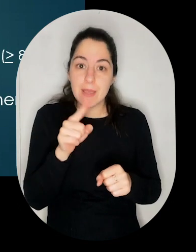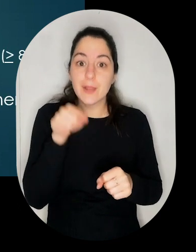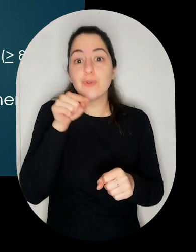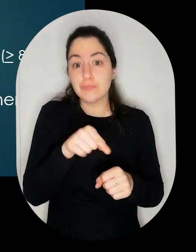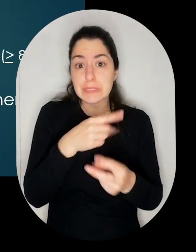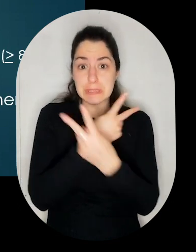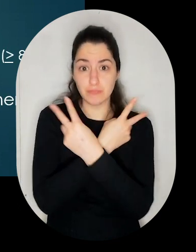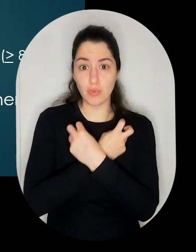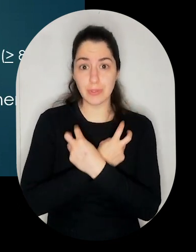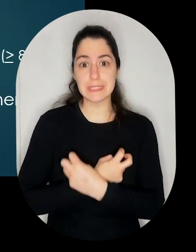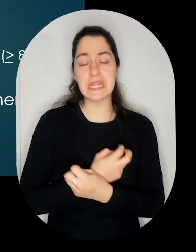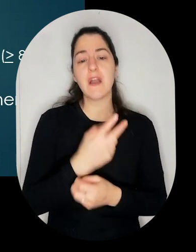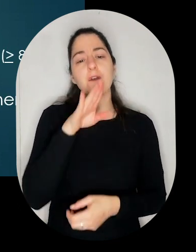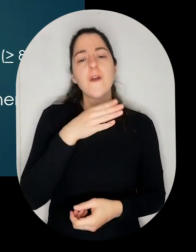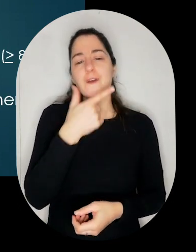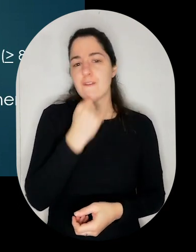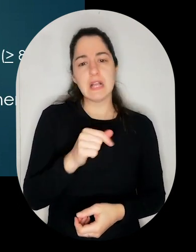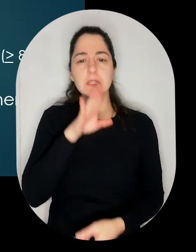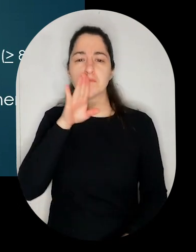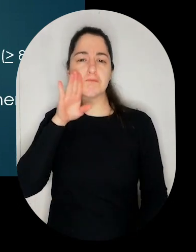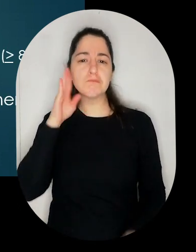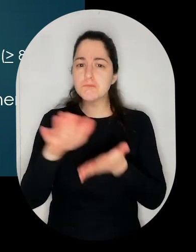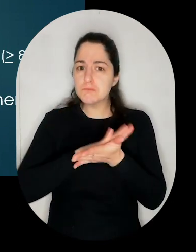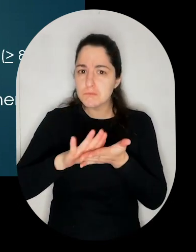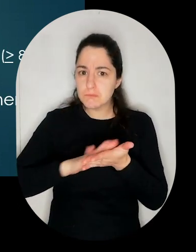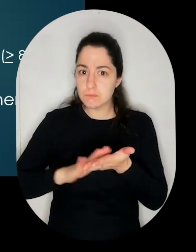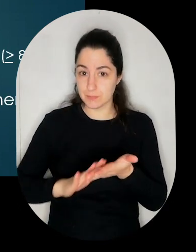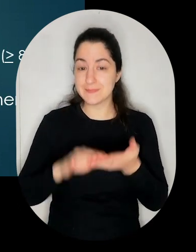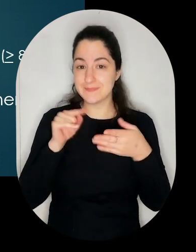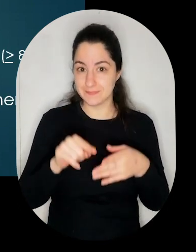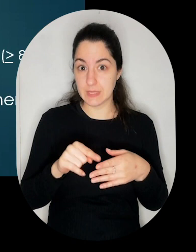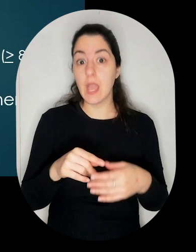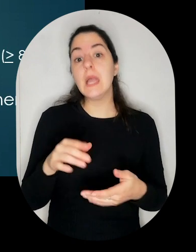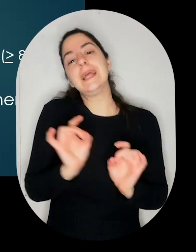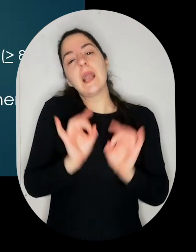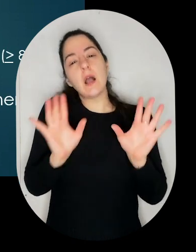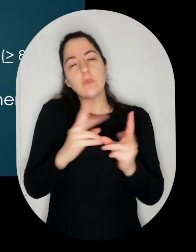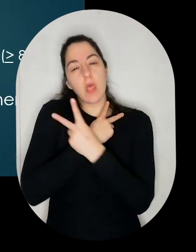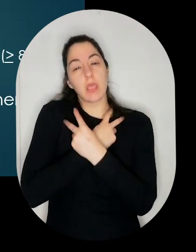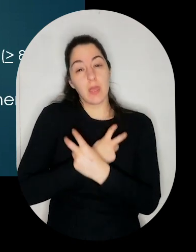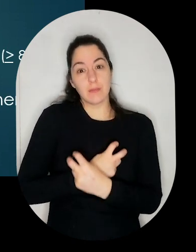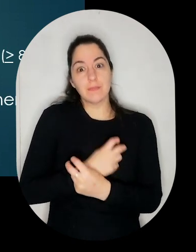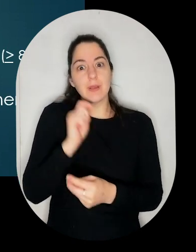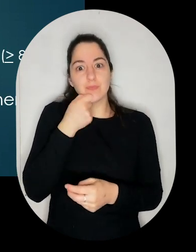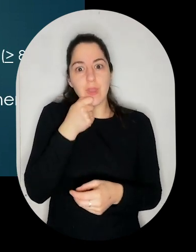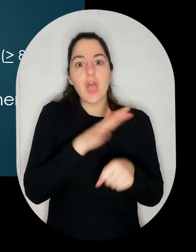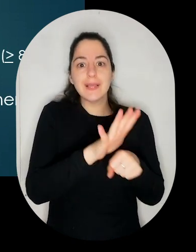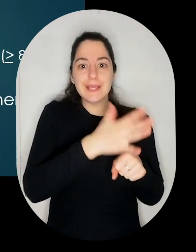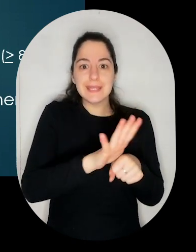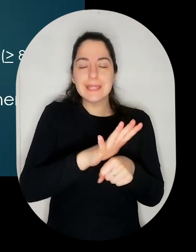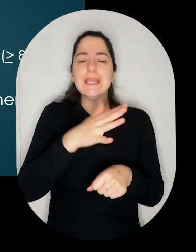es muy termolábil, por tanto se puede eliminar. Los síntomas inician de 15 minutos a 2 horas después de la ingesta y si se cocina